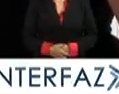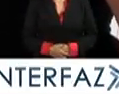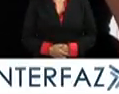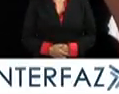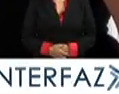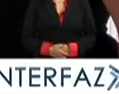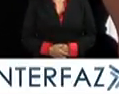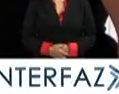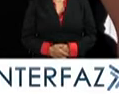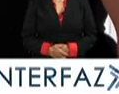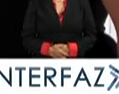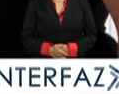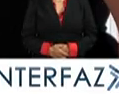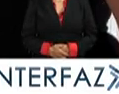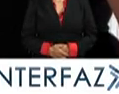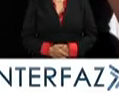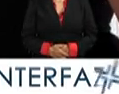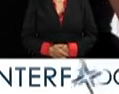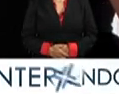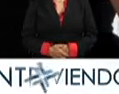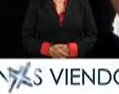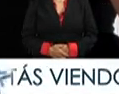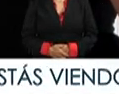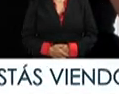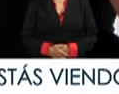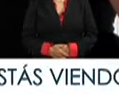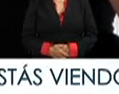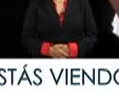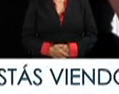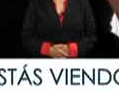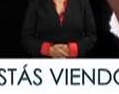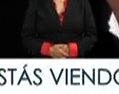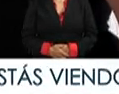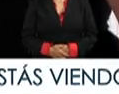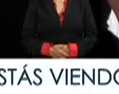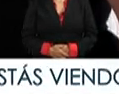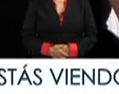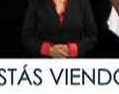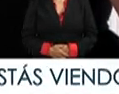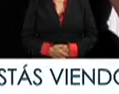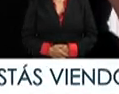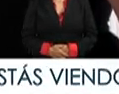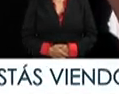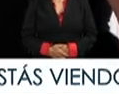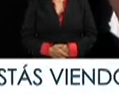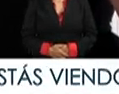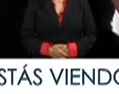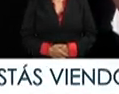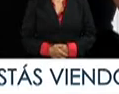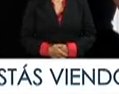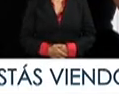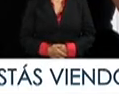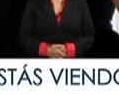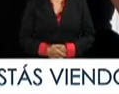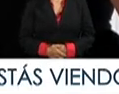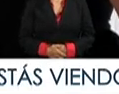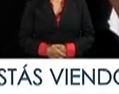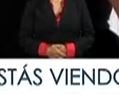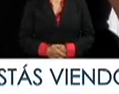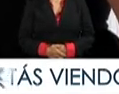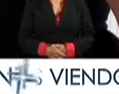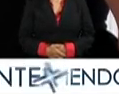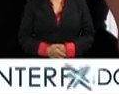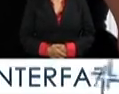Para mí significa ser un maestro en educación especial o en las diferentes áreas para